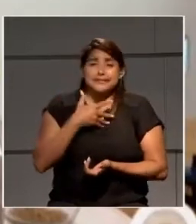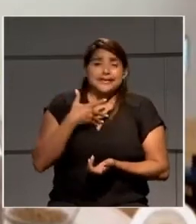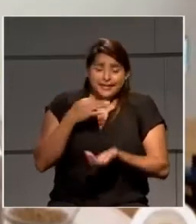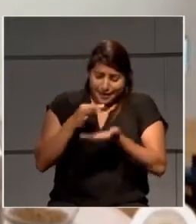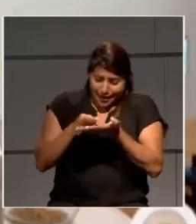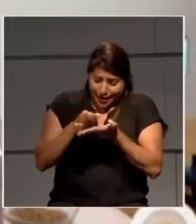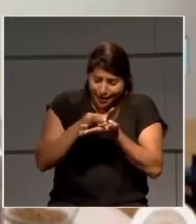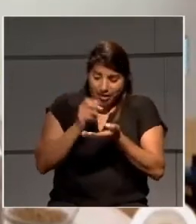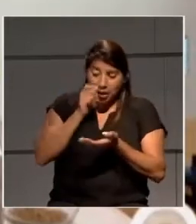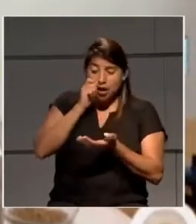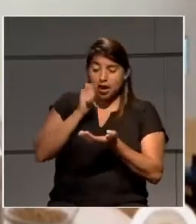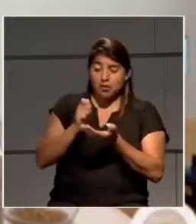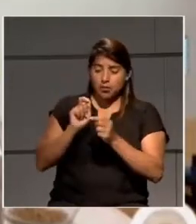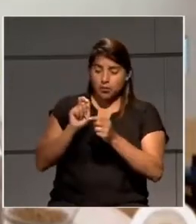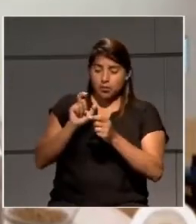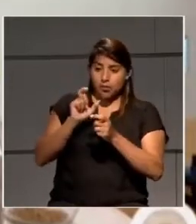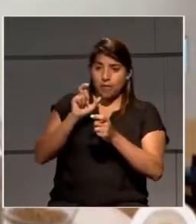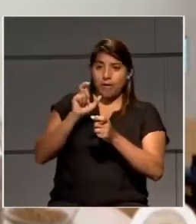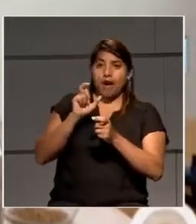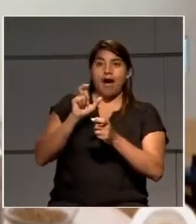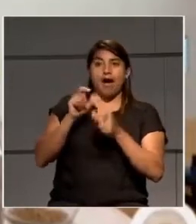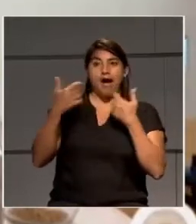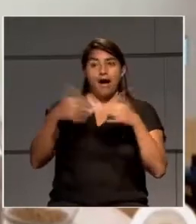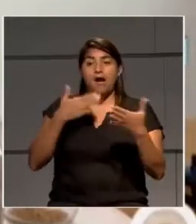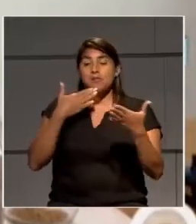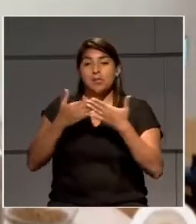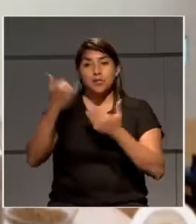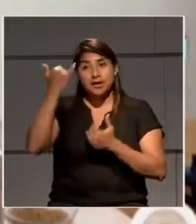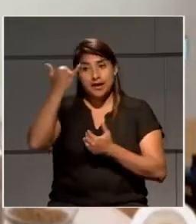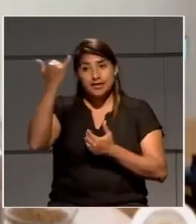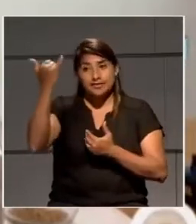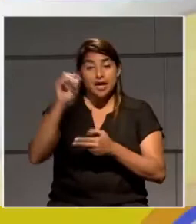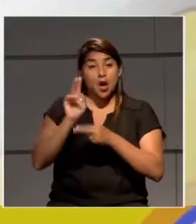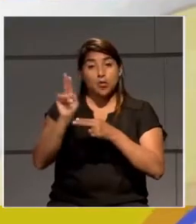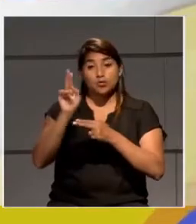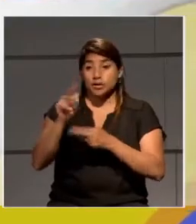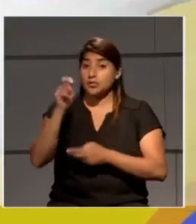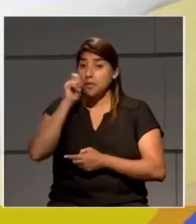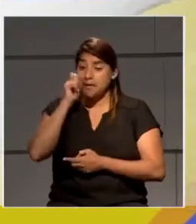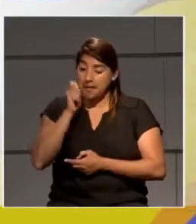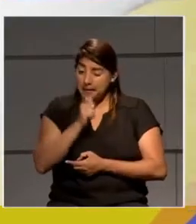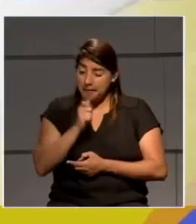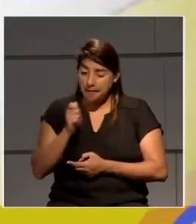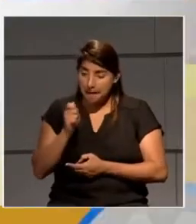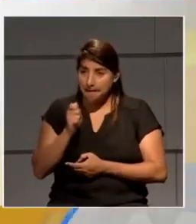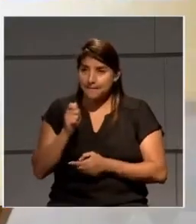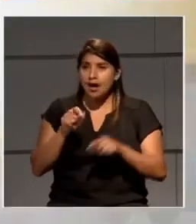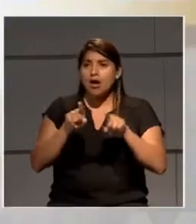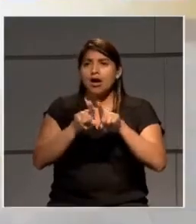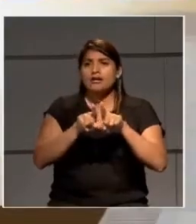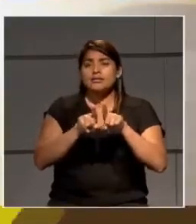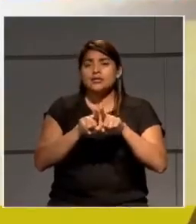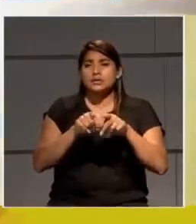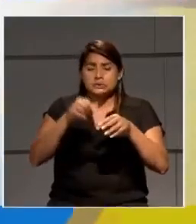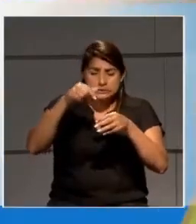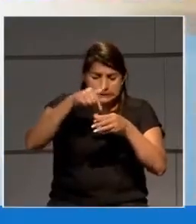las lupas. Vio, Pluk, eso fue una muy buena idea, traer una lupa. Pluk, pero aquí tengo esto atorado. ¿Está atorado? ¿Cómo